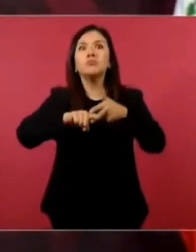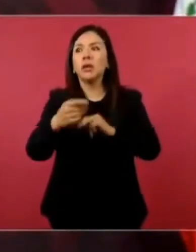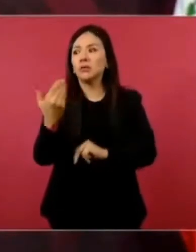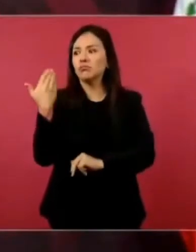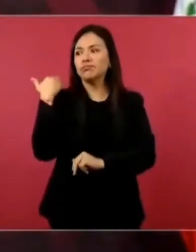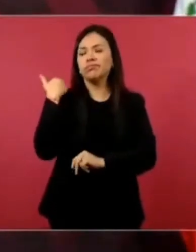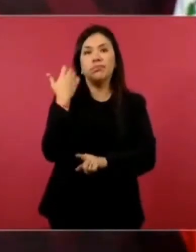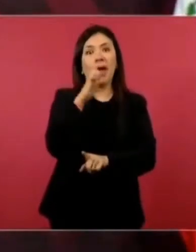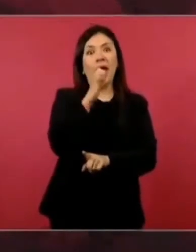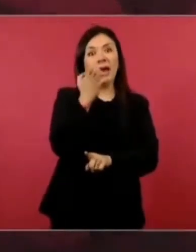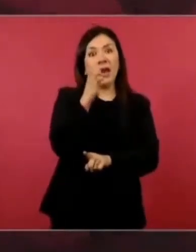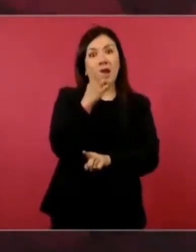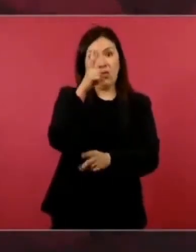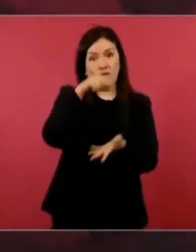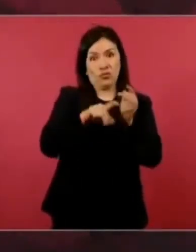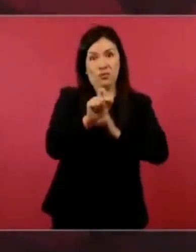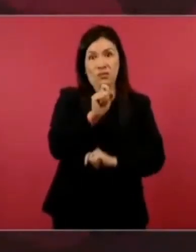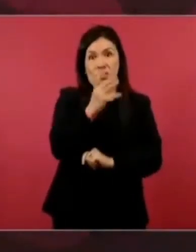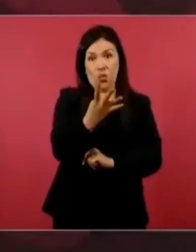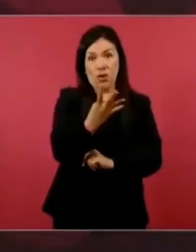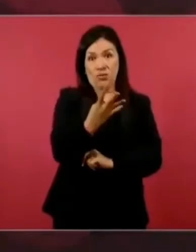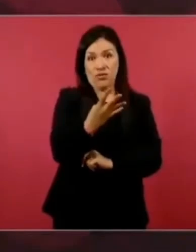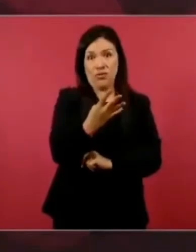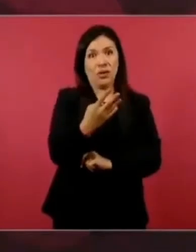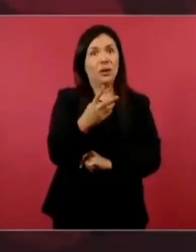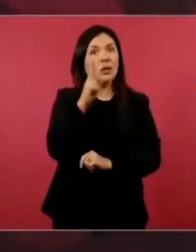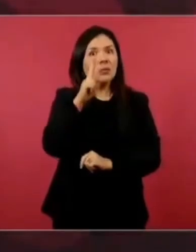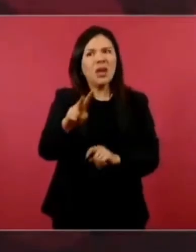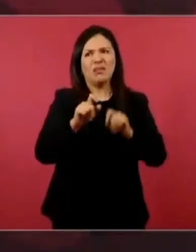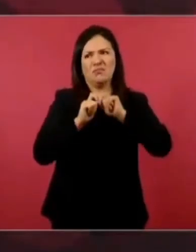año con la frase